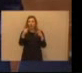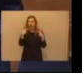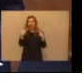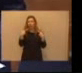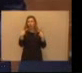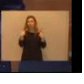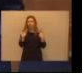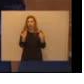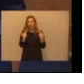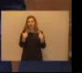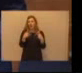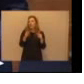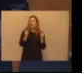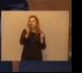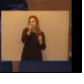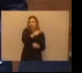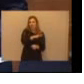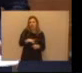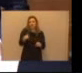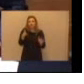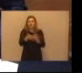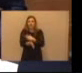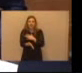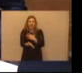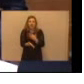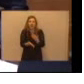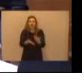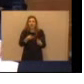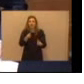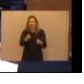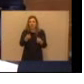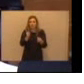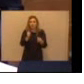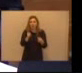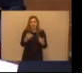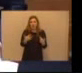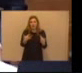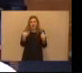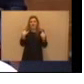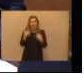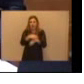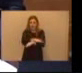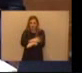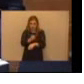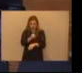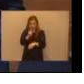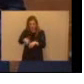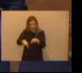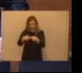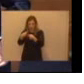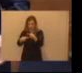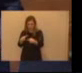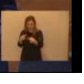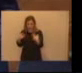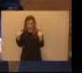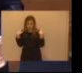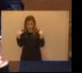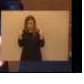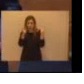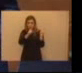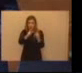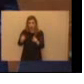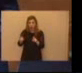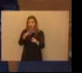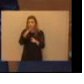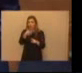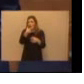los niños sea una cuestión exclusivamente del Estado, pero es del Estado y es de las familias. Porque, oiga, si